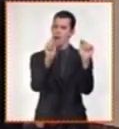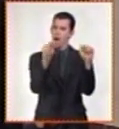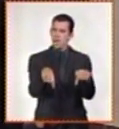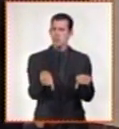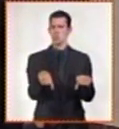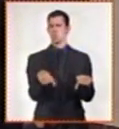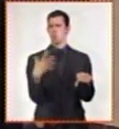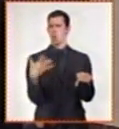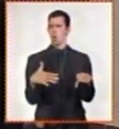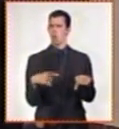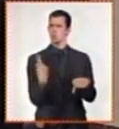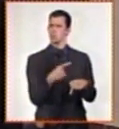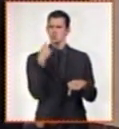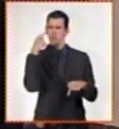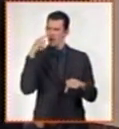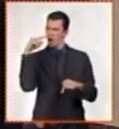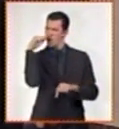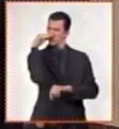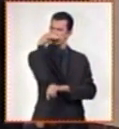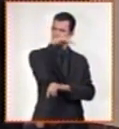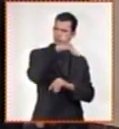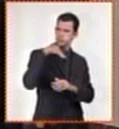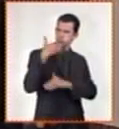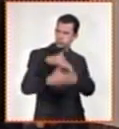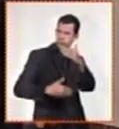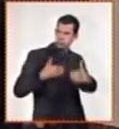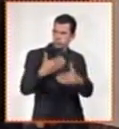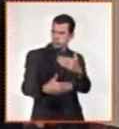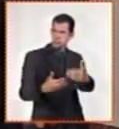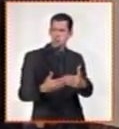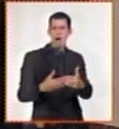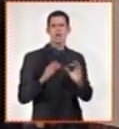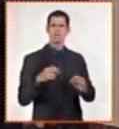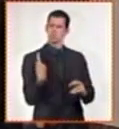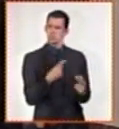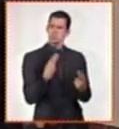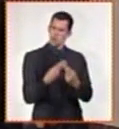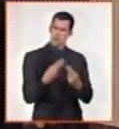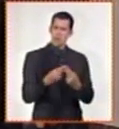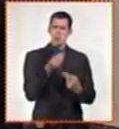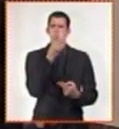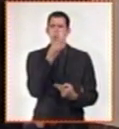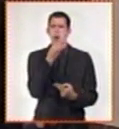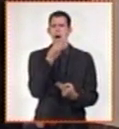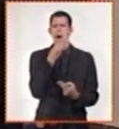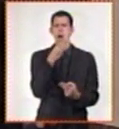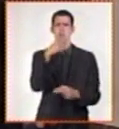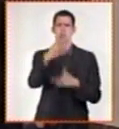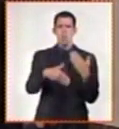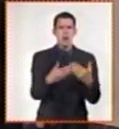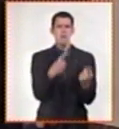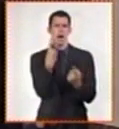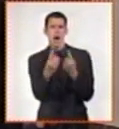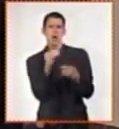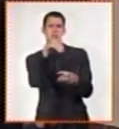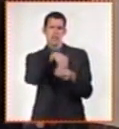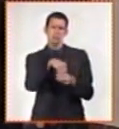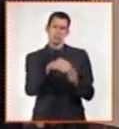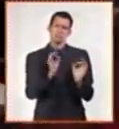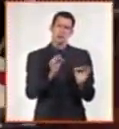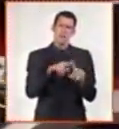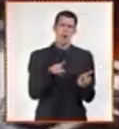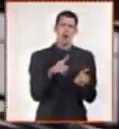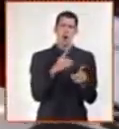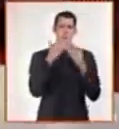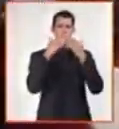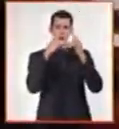de modernización, por lo que tenemos toda la confianza para poder contar las buenas noticias e historias. El